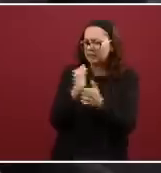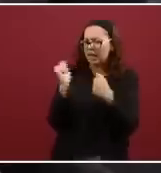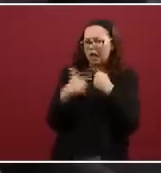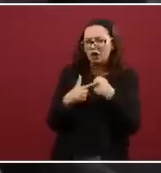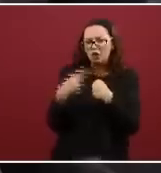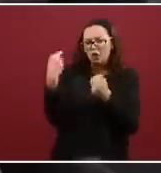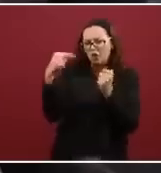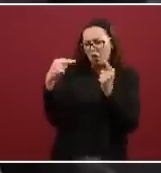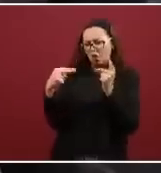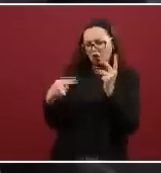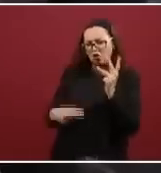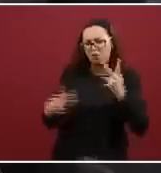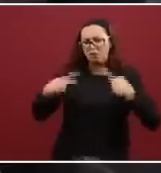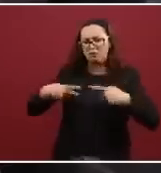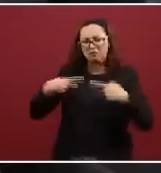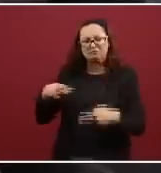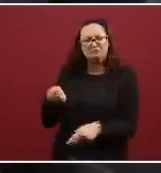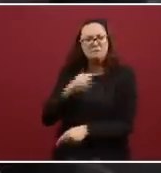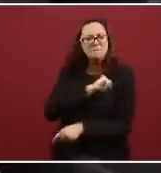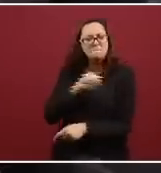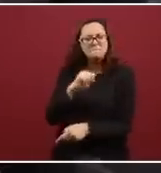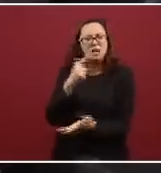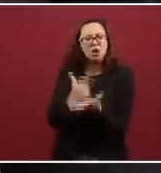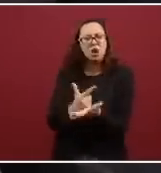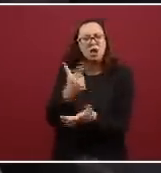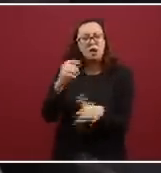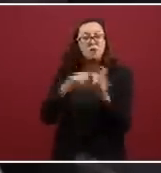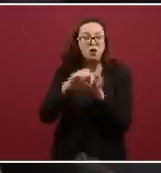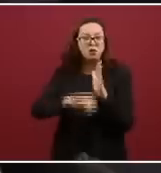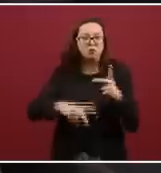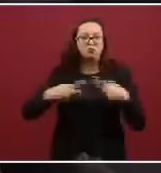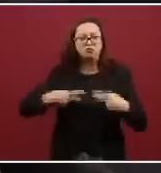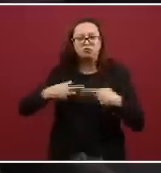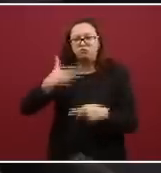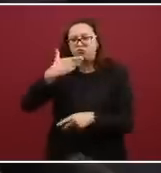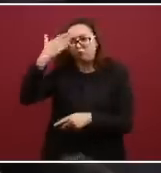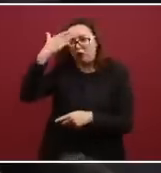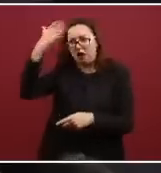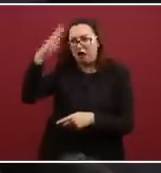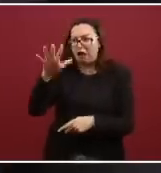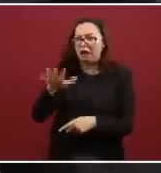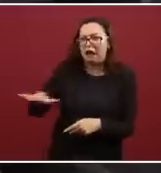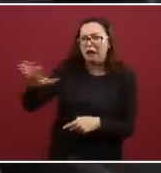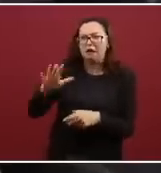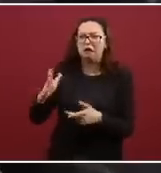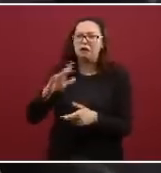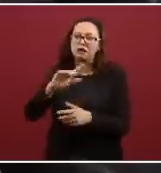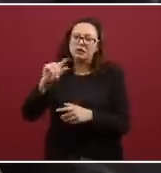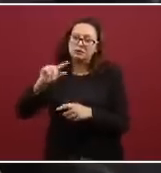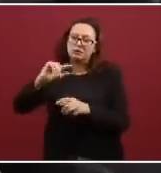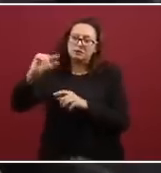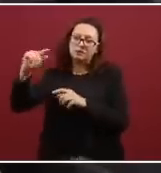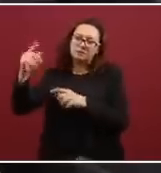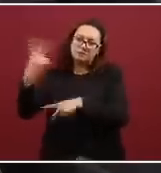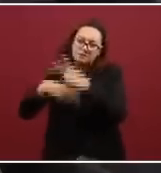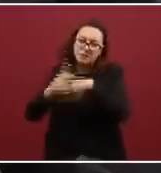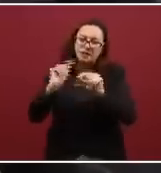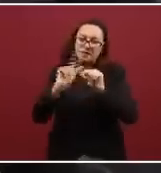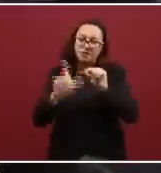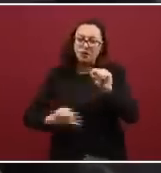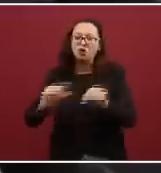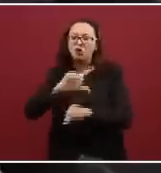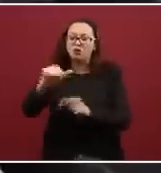la gente del medio oriente que se ha querido alojar en la parte del pacífico mexicano y después ingresar eeuu les presentaron como